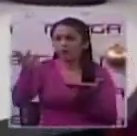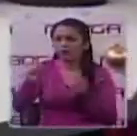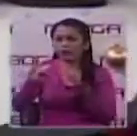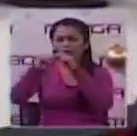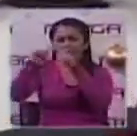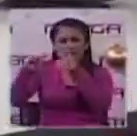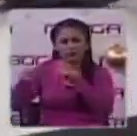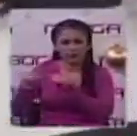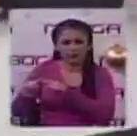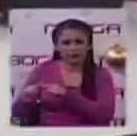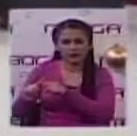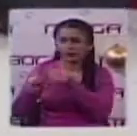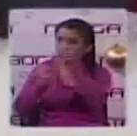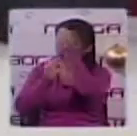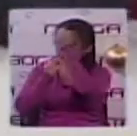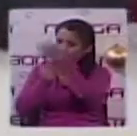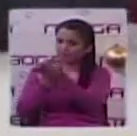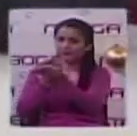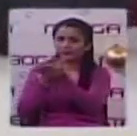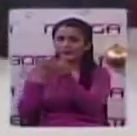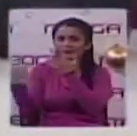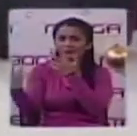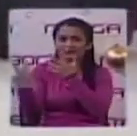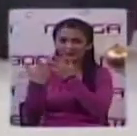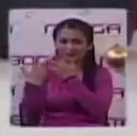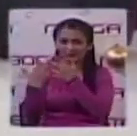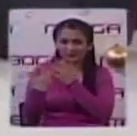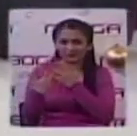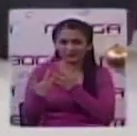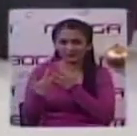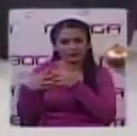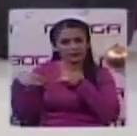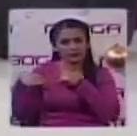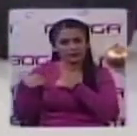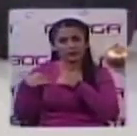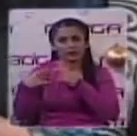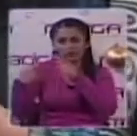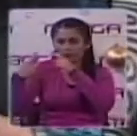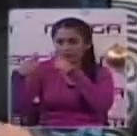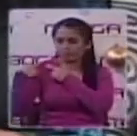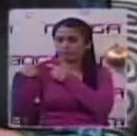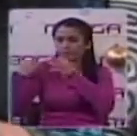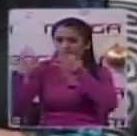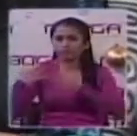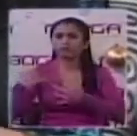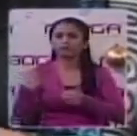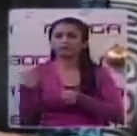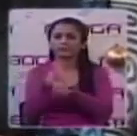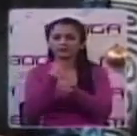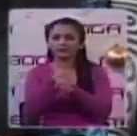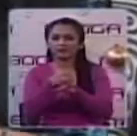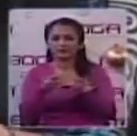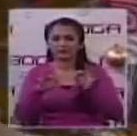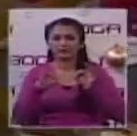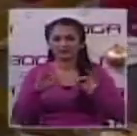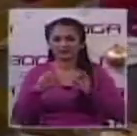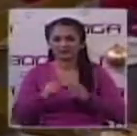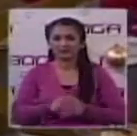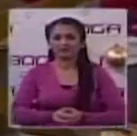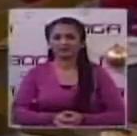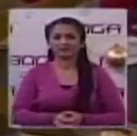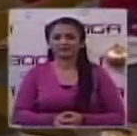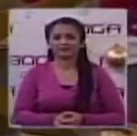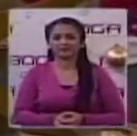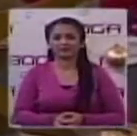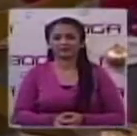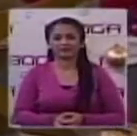Entonces, y con ellos trabajar para tener un sentido de pertenencia, de que tú tienes que ponerte la camiseta en la institución.